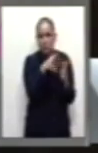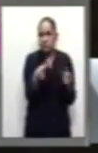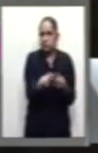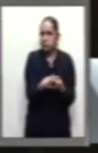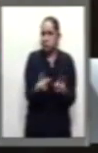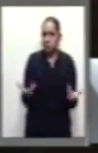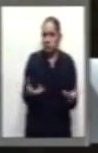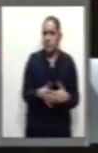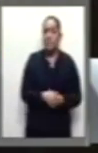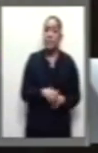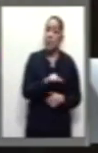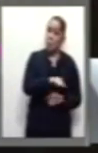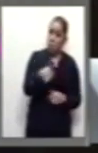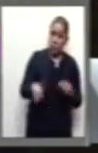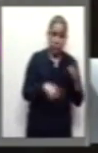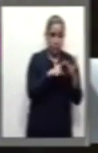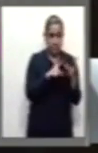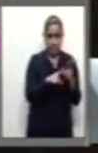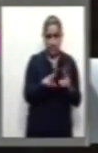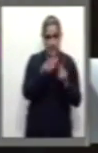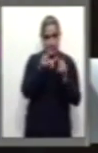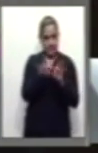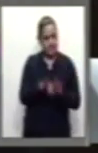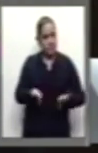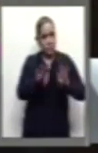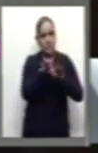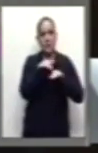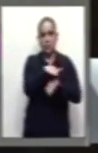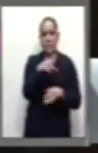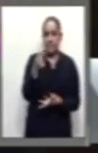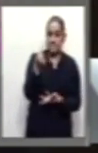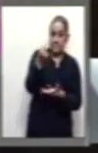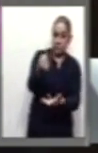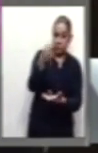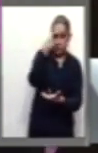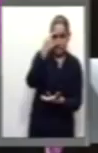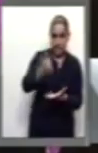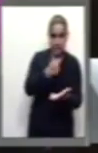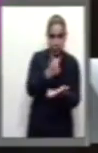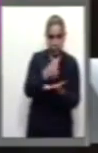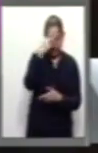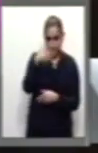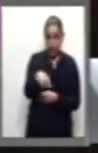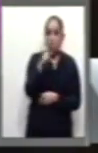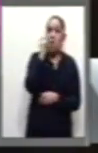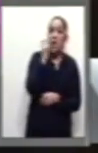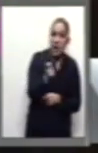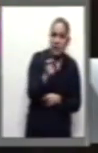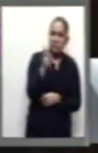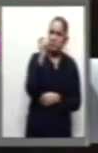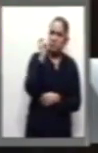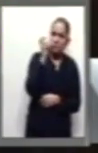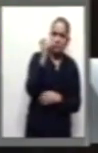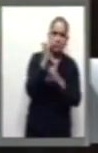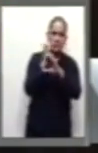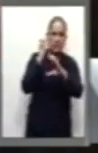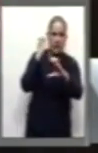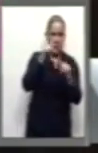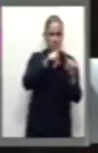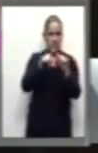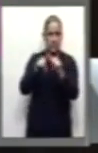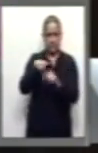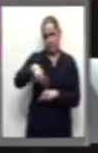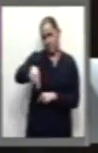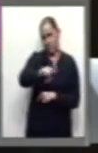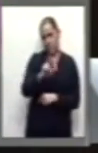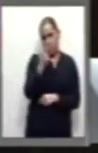El tercer tema fundamental del presupuesto de la Ciudad de México es el tema del transporte colectivo. Como ustedes recuerdan,